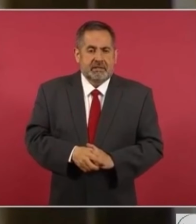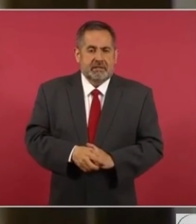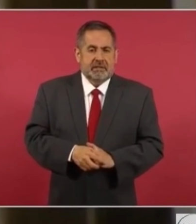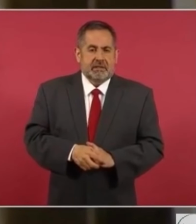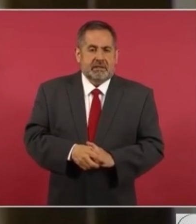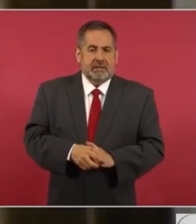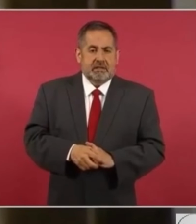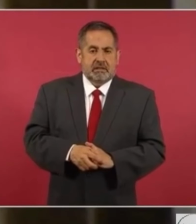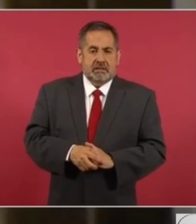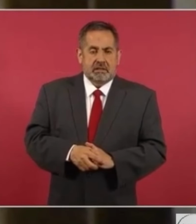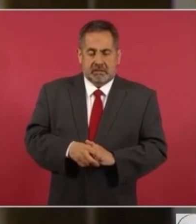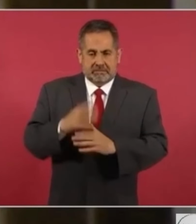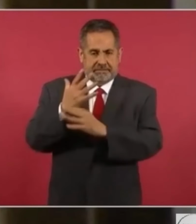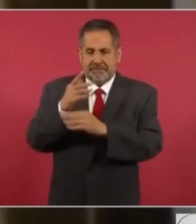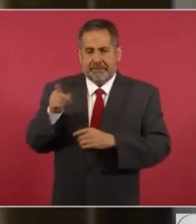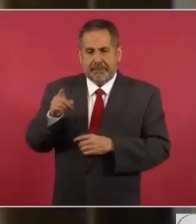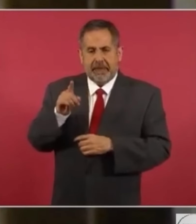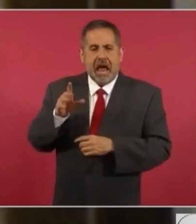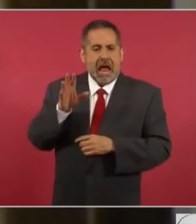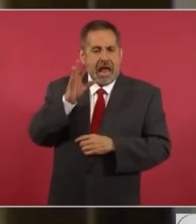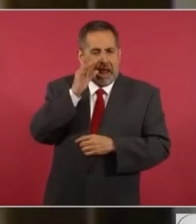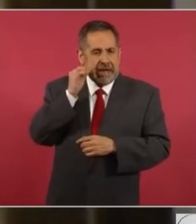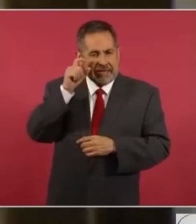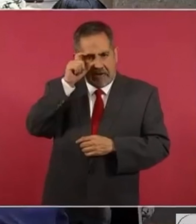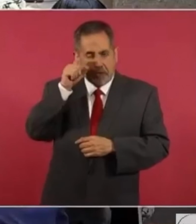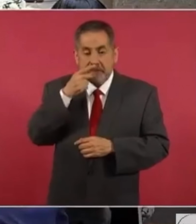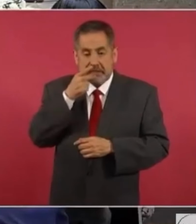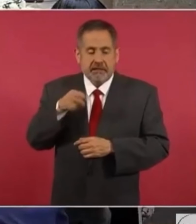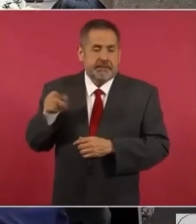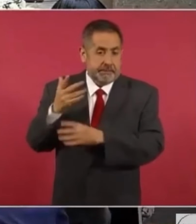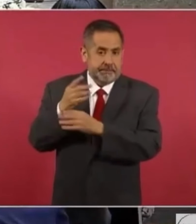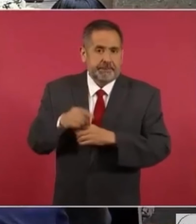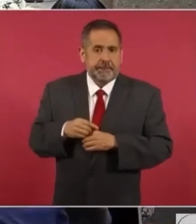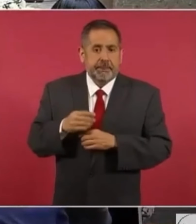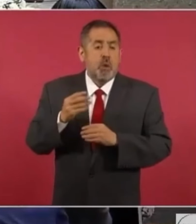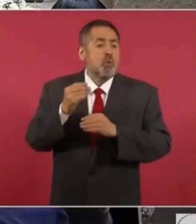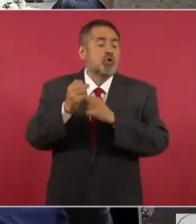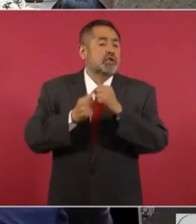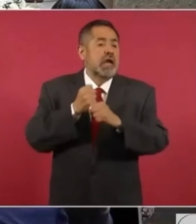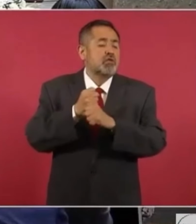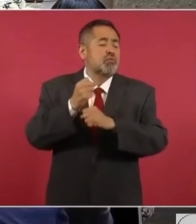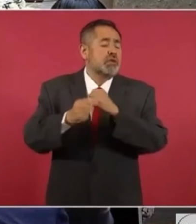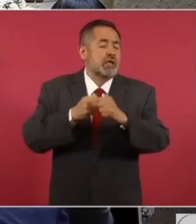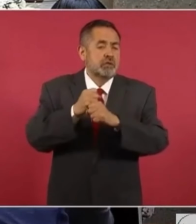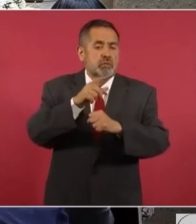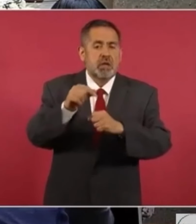Y lo voy a citar a él. Muchos años después, toda la vida después, en